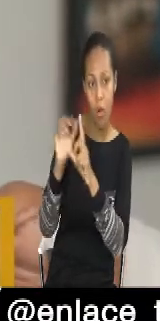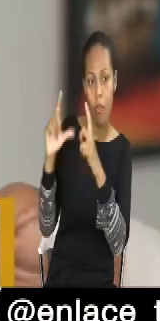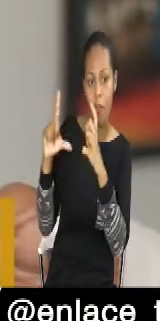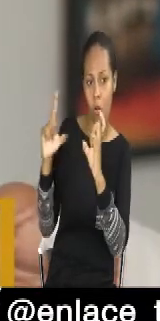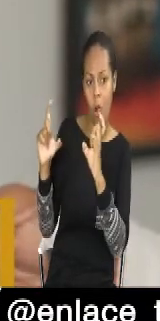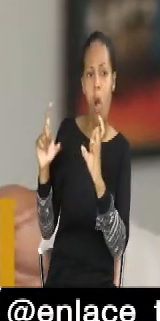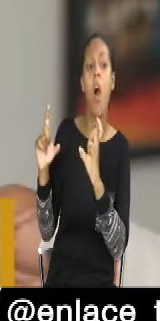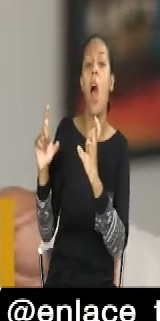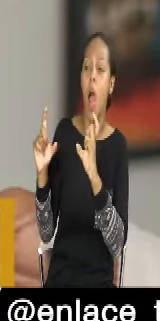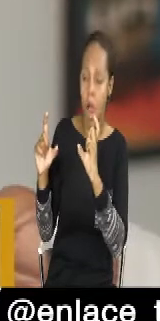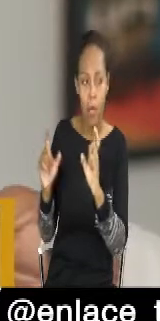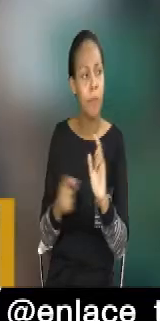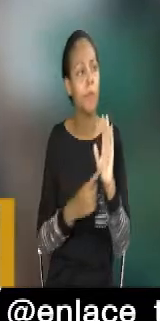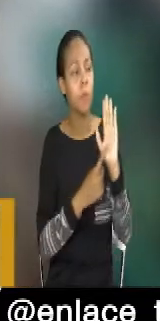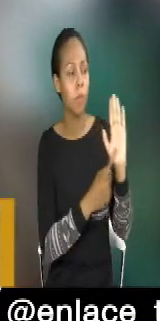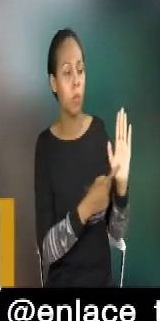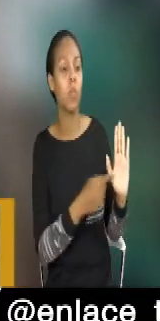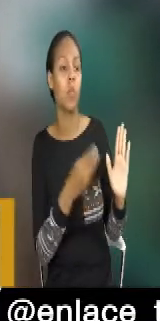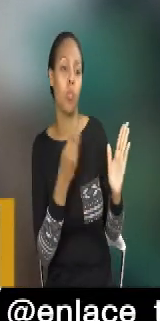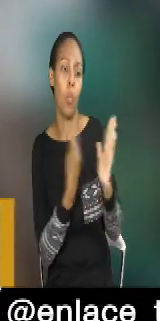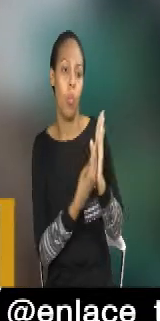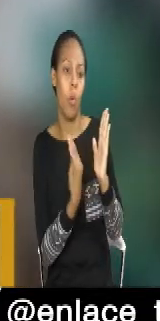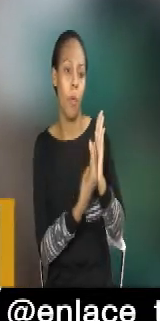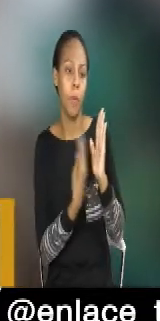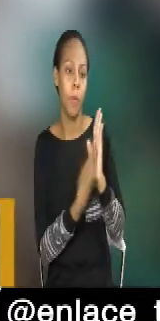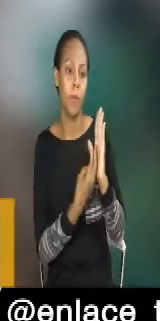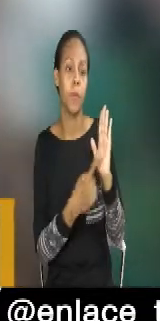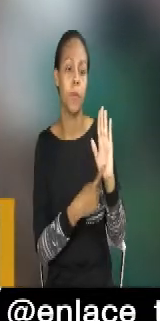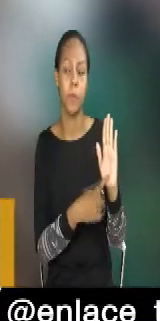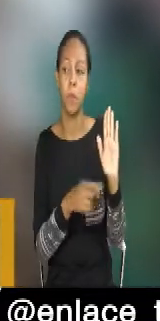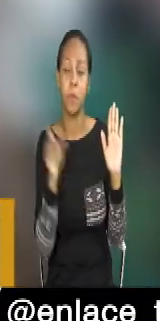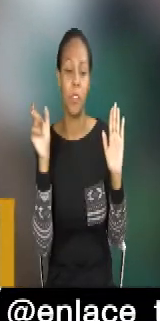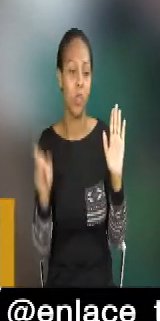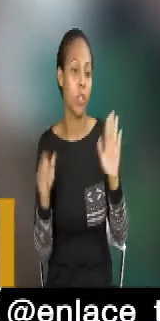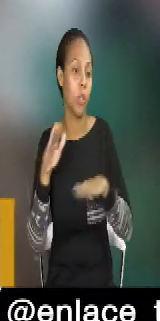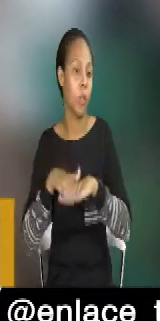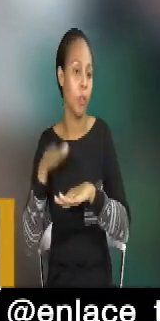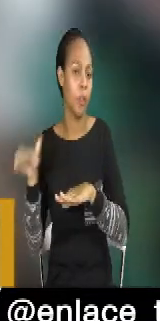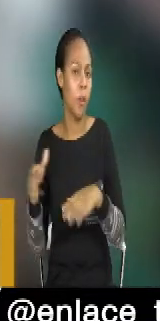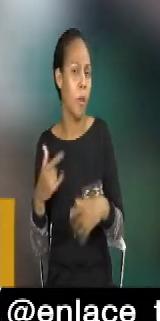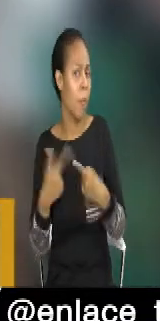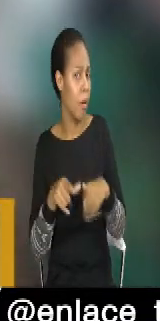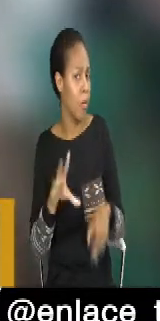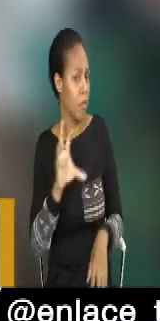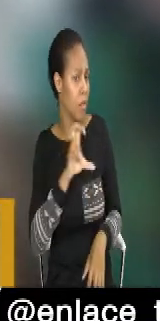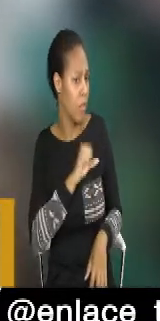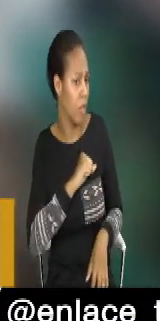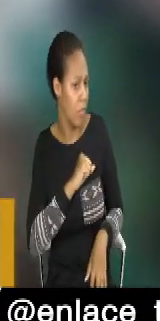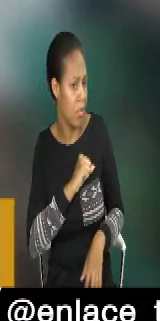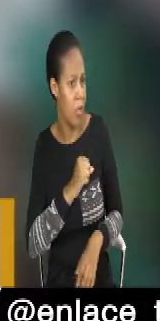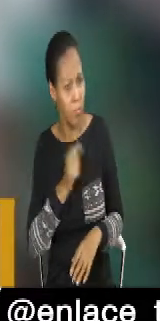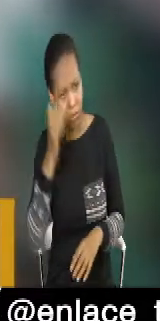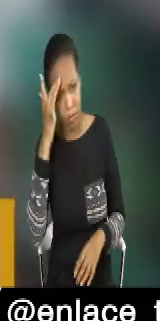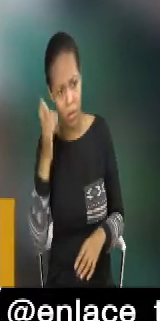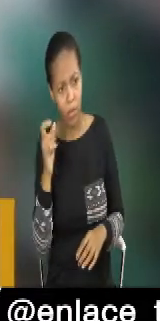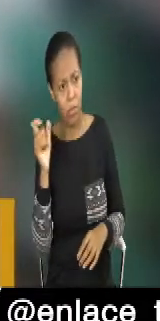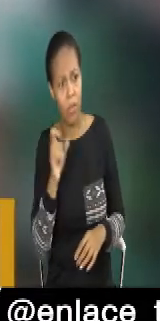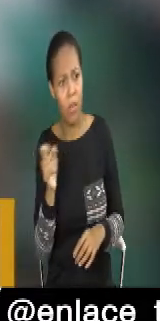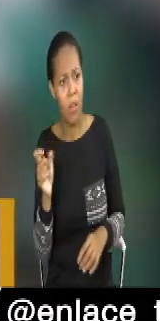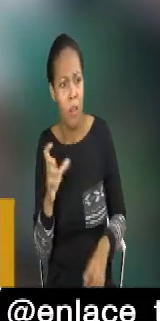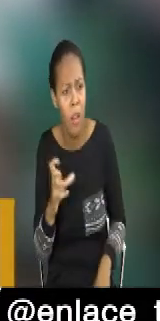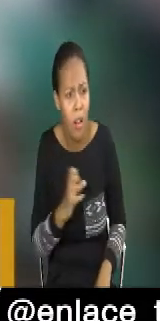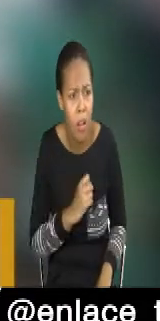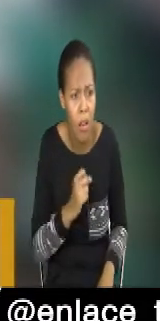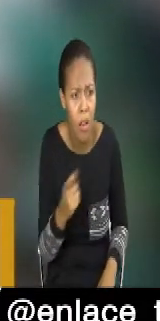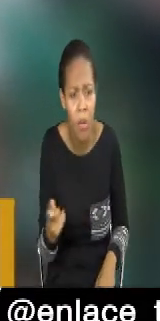porque definitivamente es triste que nuestros niños, que nuestras familias perdamos estas mascotas que nos